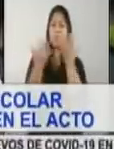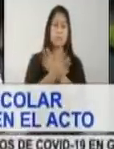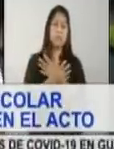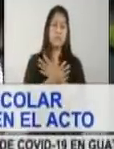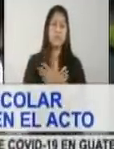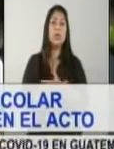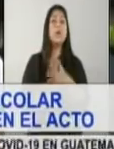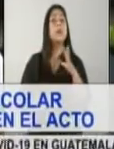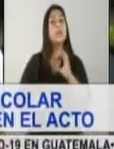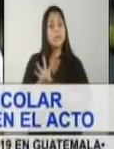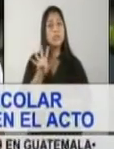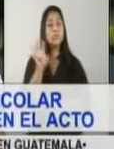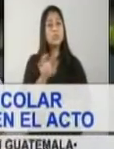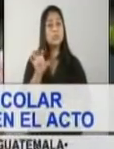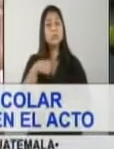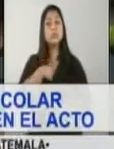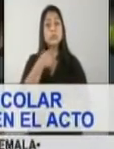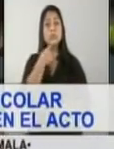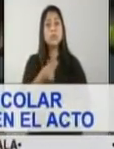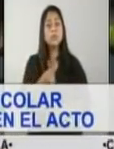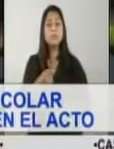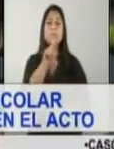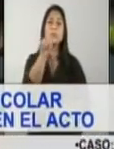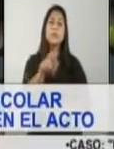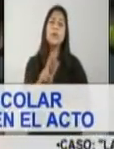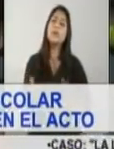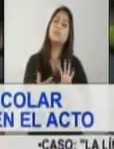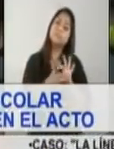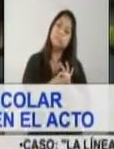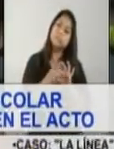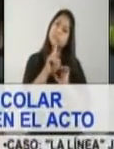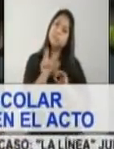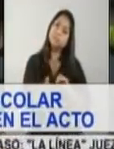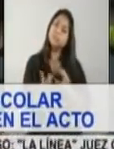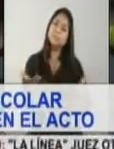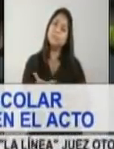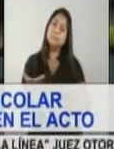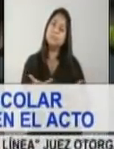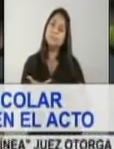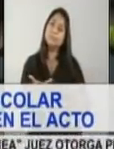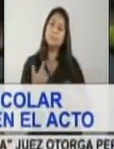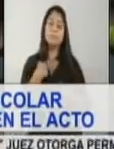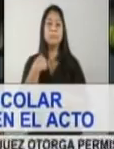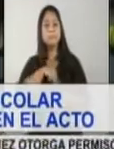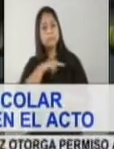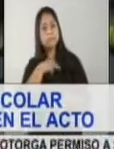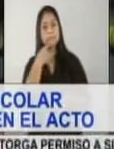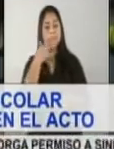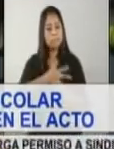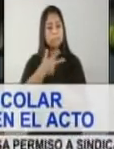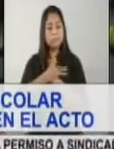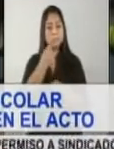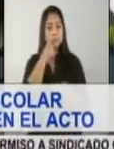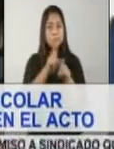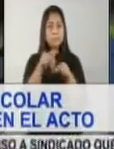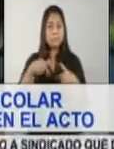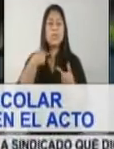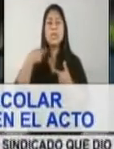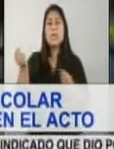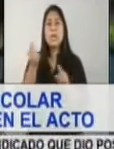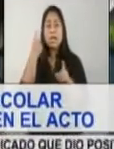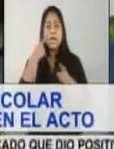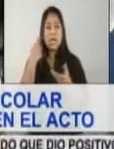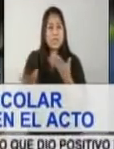El 14 de enero yo lo dije, ¿y si nos unimos? ¿Qué pasaría si en nosotros los guatemaltecos despertáramos esa